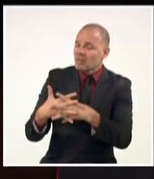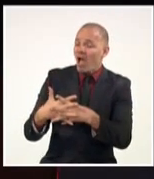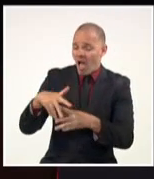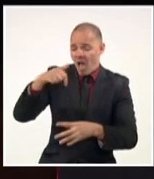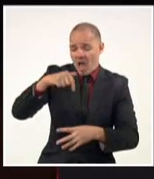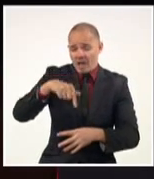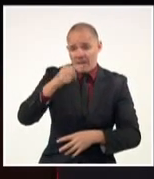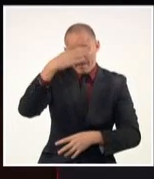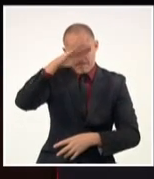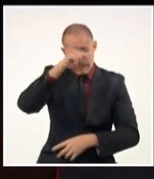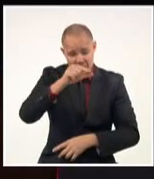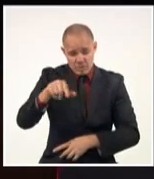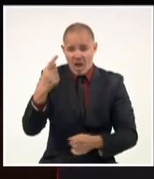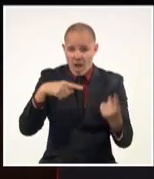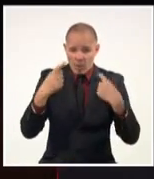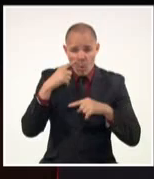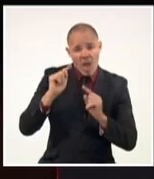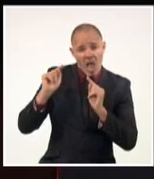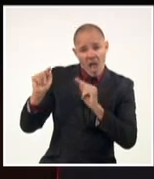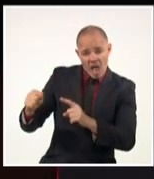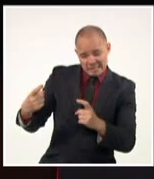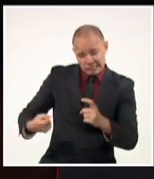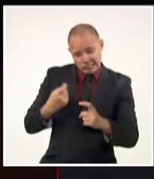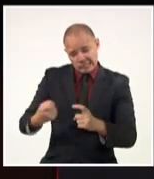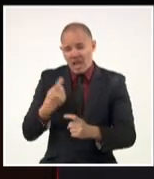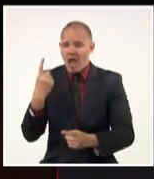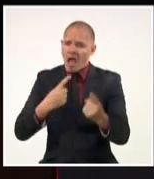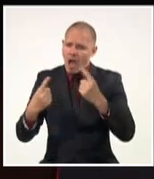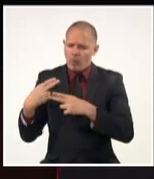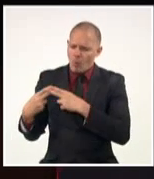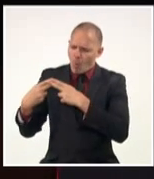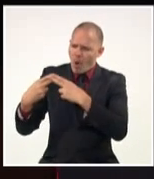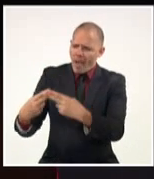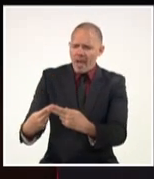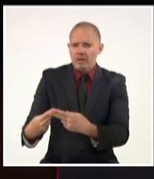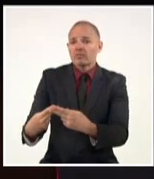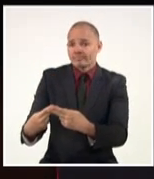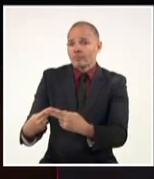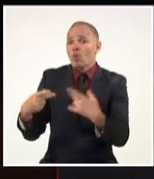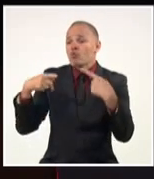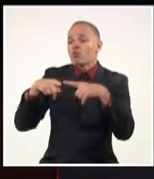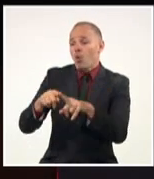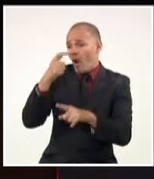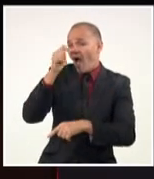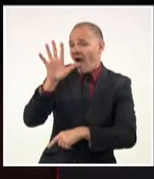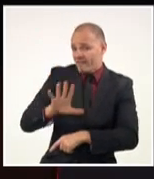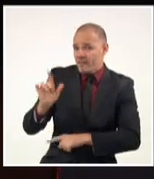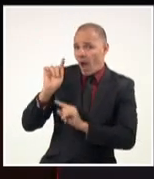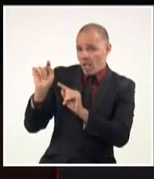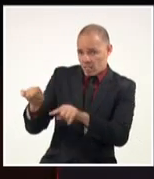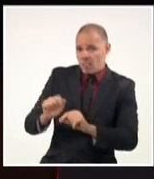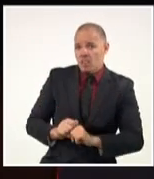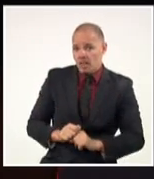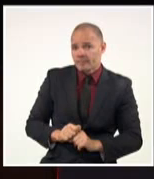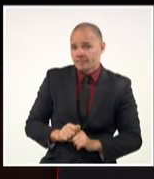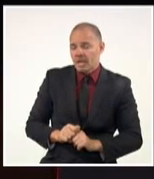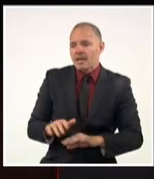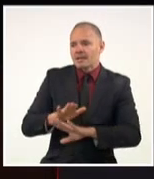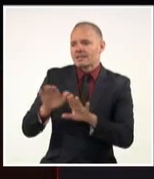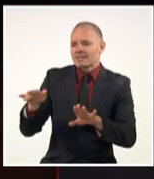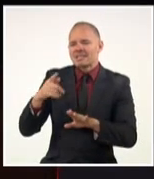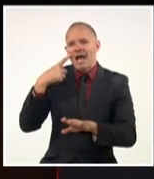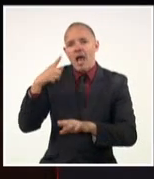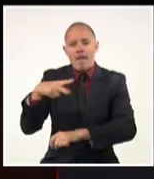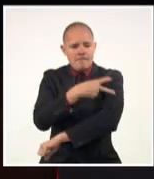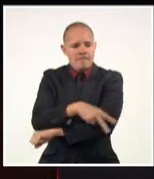revolución han escrito incontables páginas de heroísmo junto a sus compañeros de armas africanos que consolidaron la